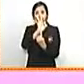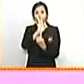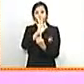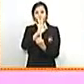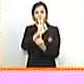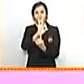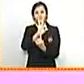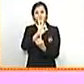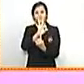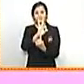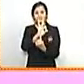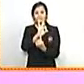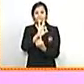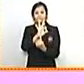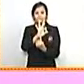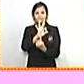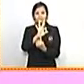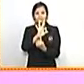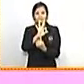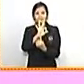dígito.